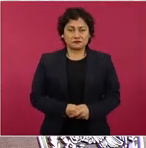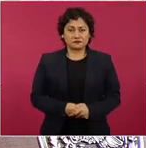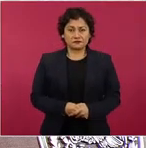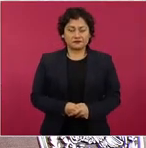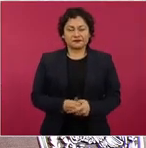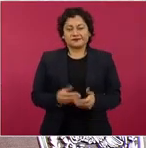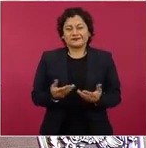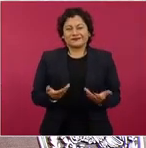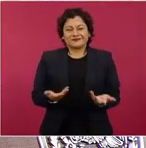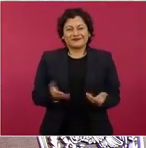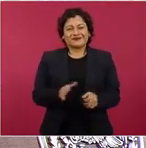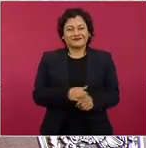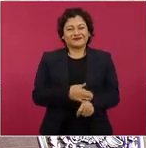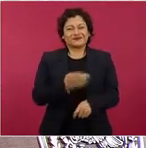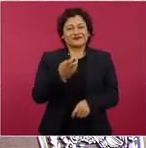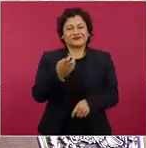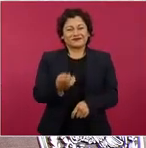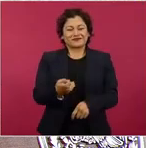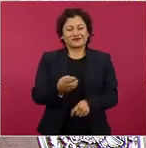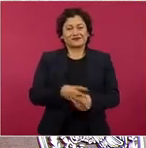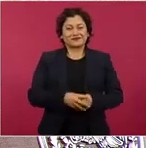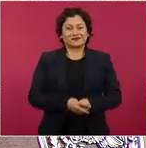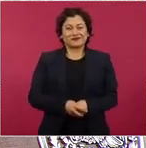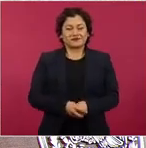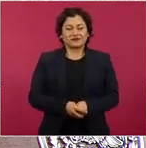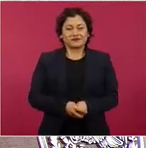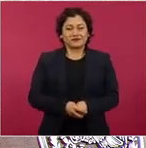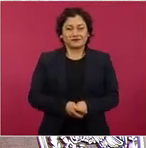que ya estaba